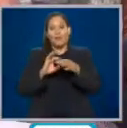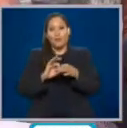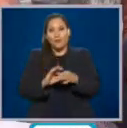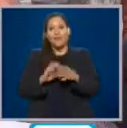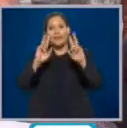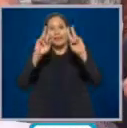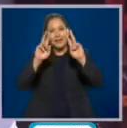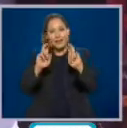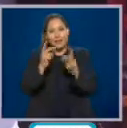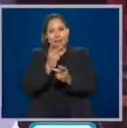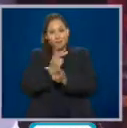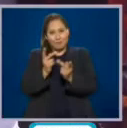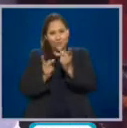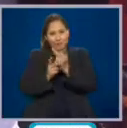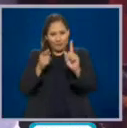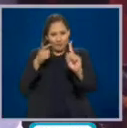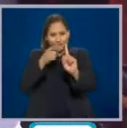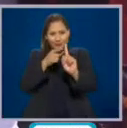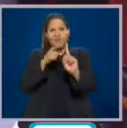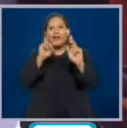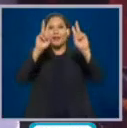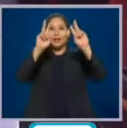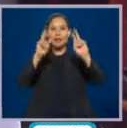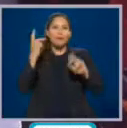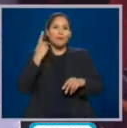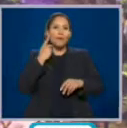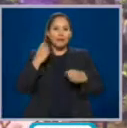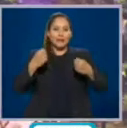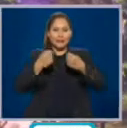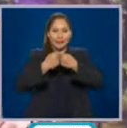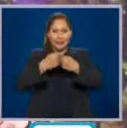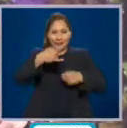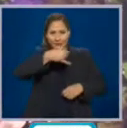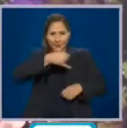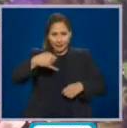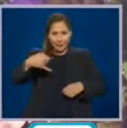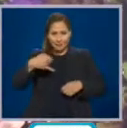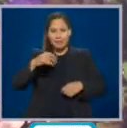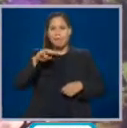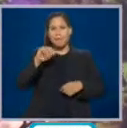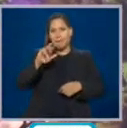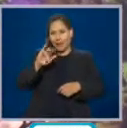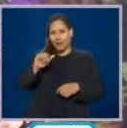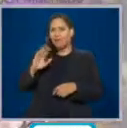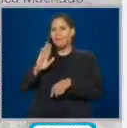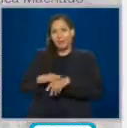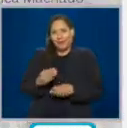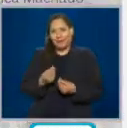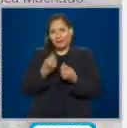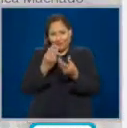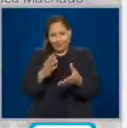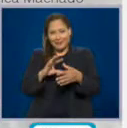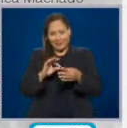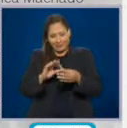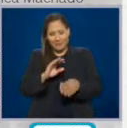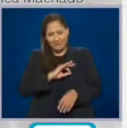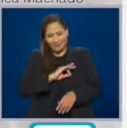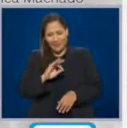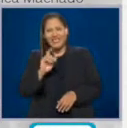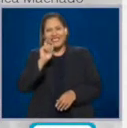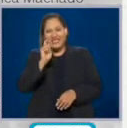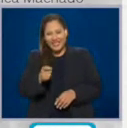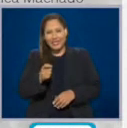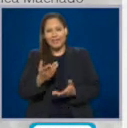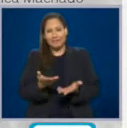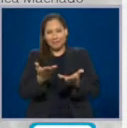el tema del proyecto. El proyecto se titula La Política del Límite, y bueno, pues María les puede contar un poco más sobre de qué es esta